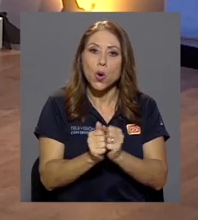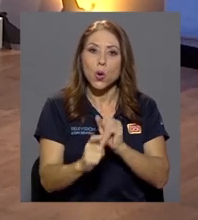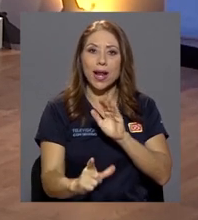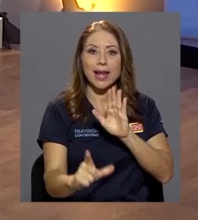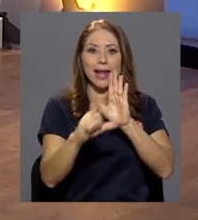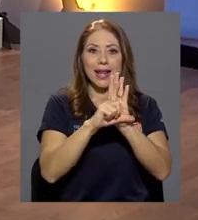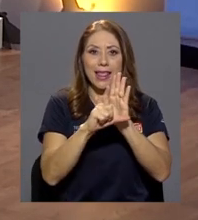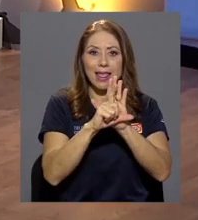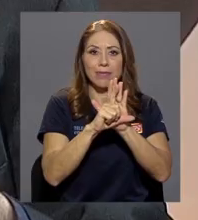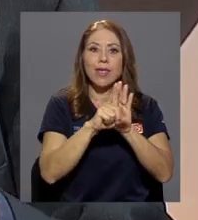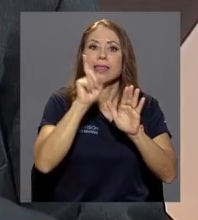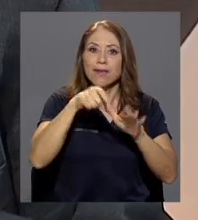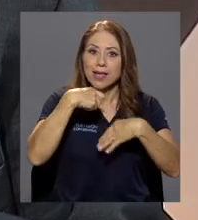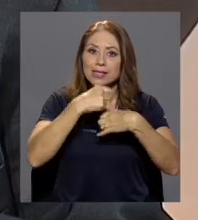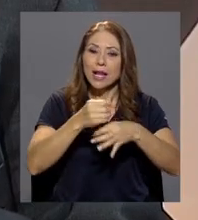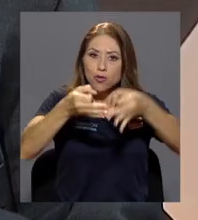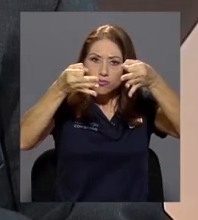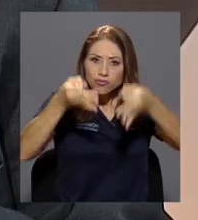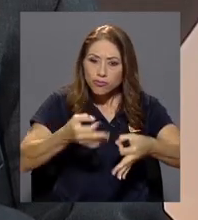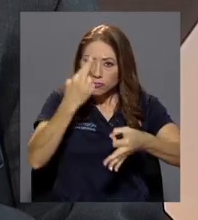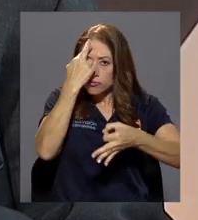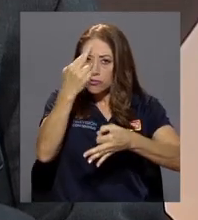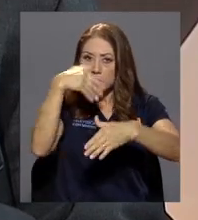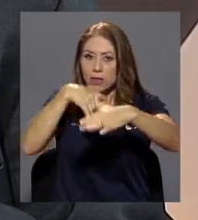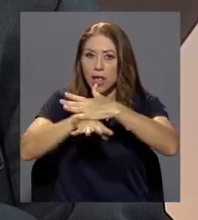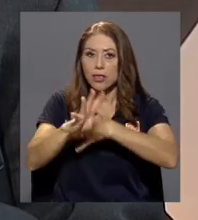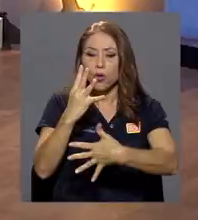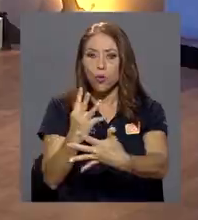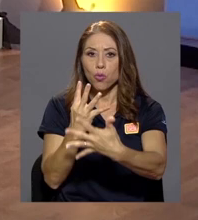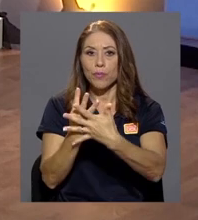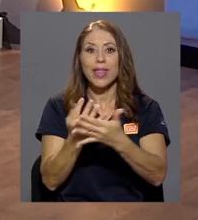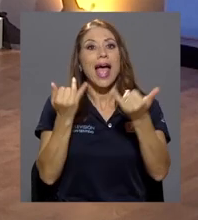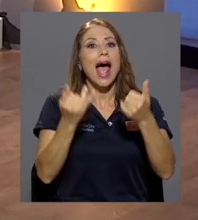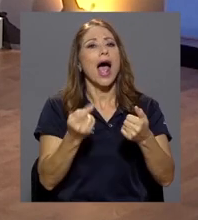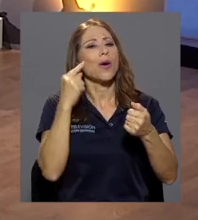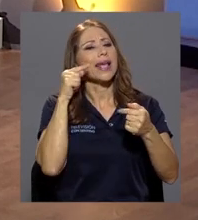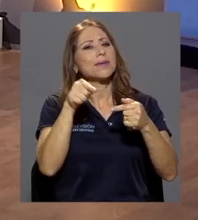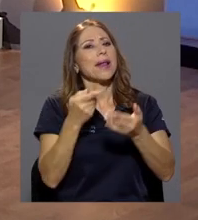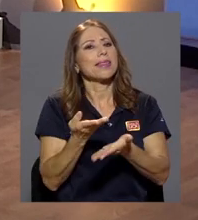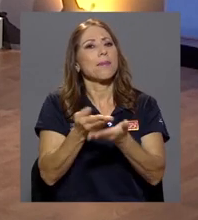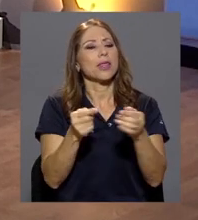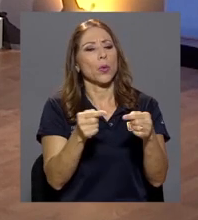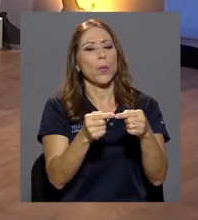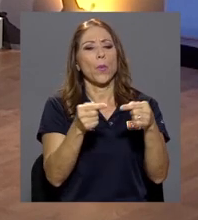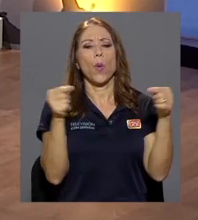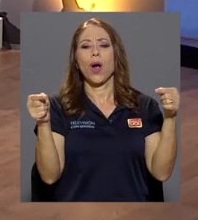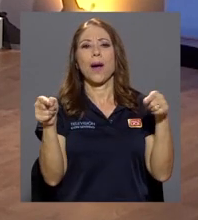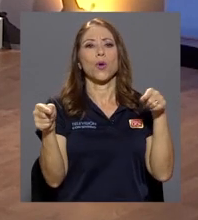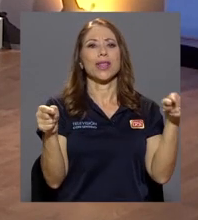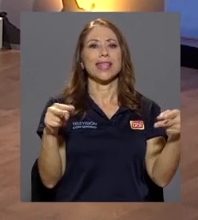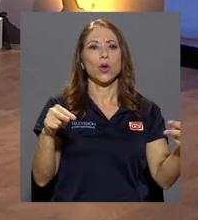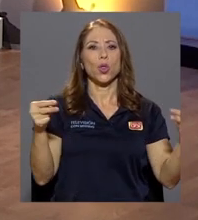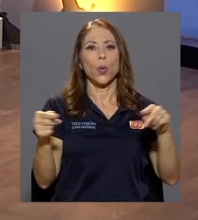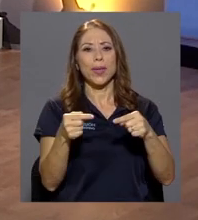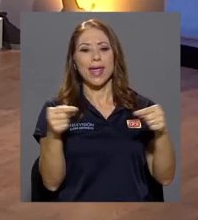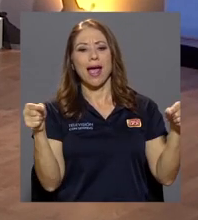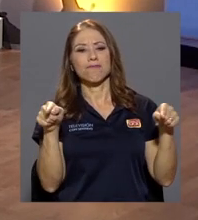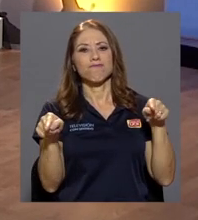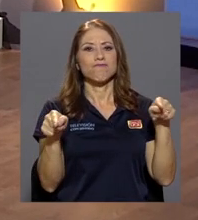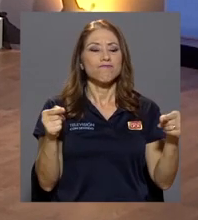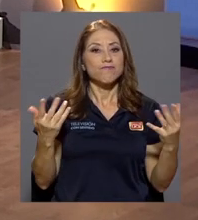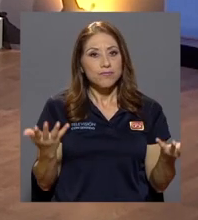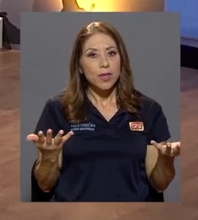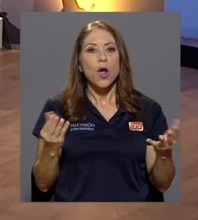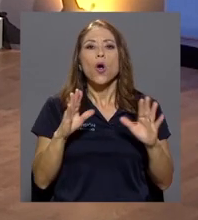a sí mismo en el interior también de los centros penitenciarios ahora pongamos en dicotomía ese planteamiento como de algún